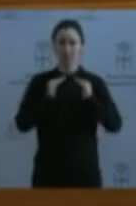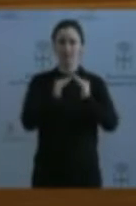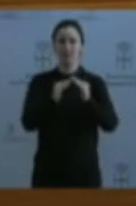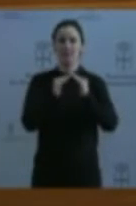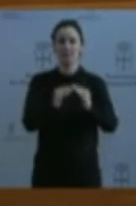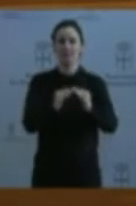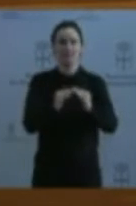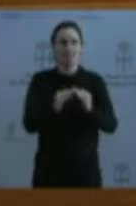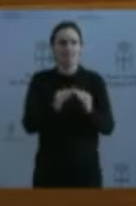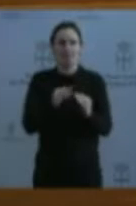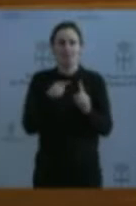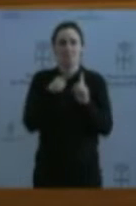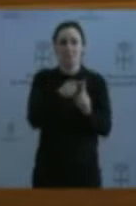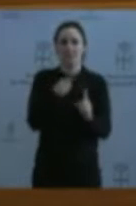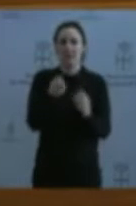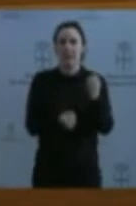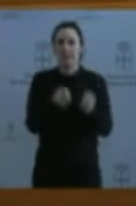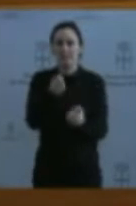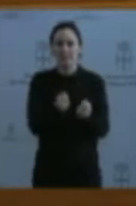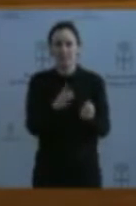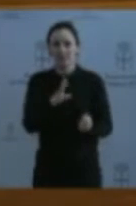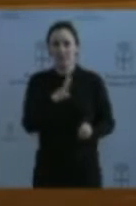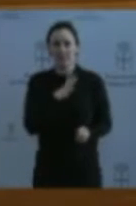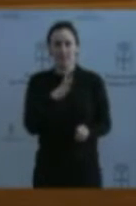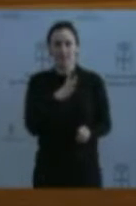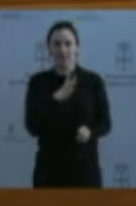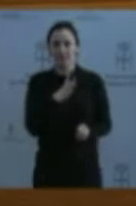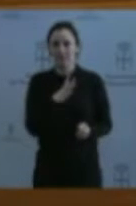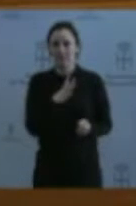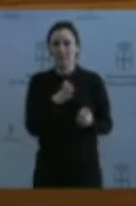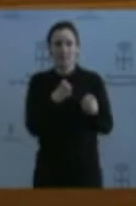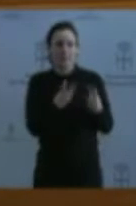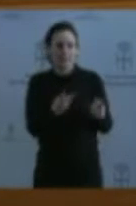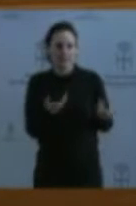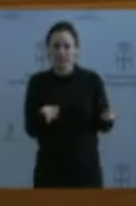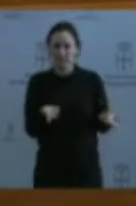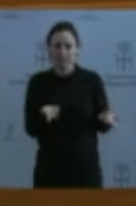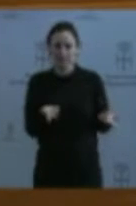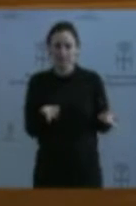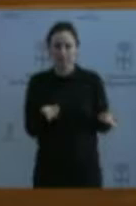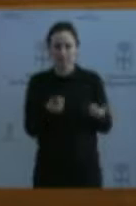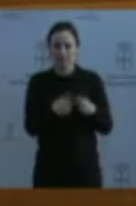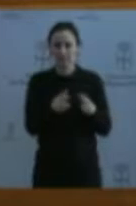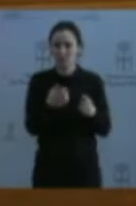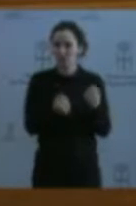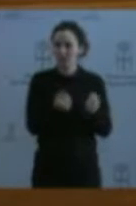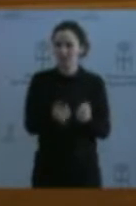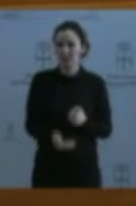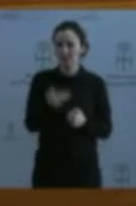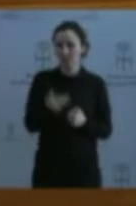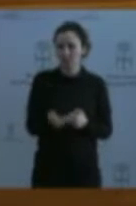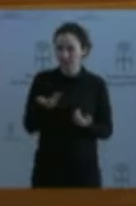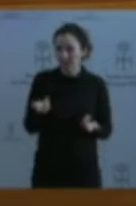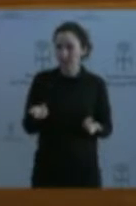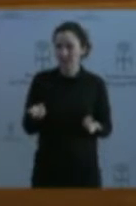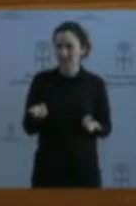importante como es el sector lechero y la vinculación con el territorio que tiene que tener, pues es,